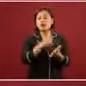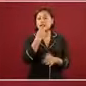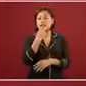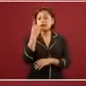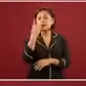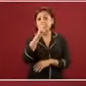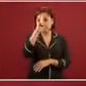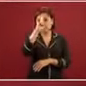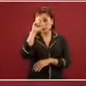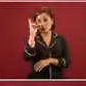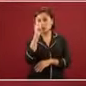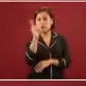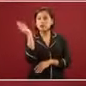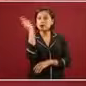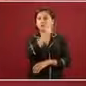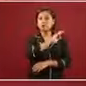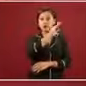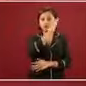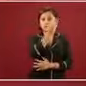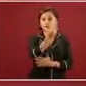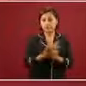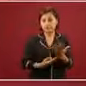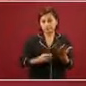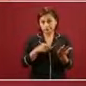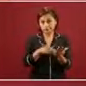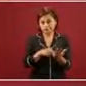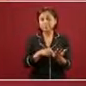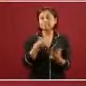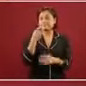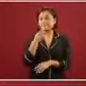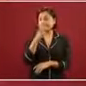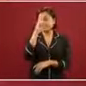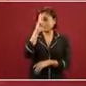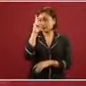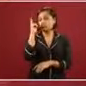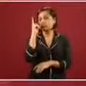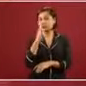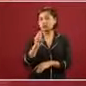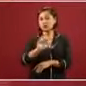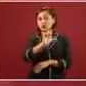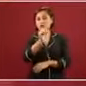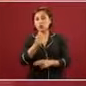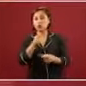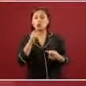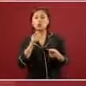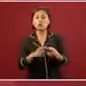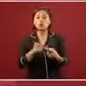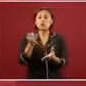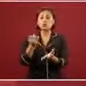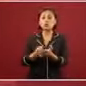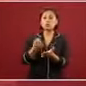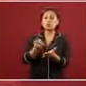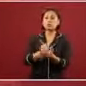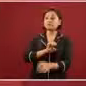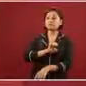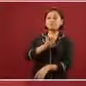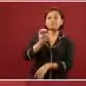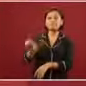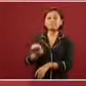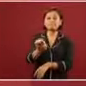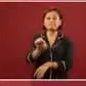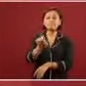falsa facturación y lo de la defraudación fiscal, y